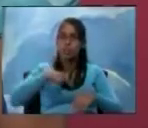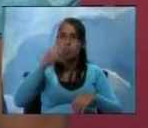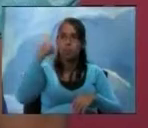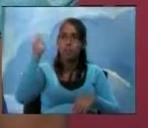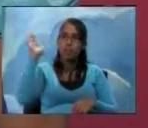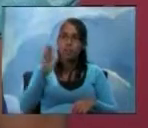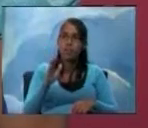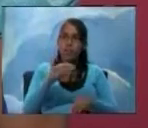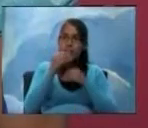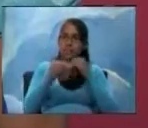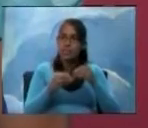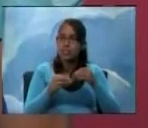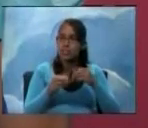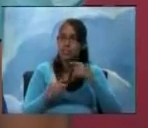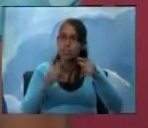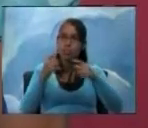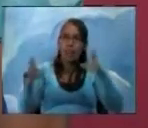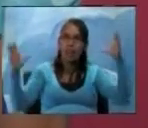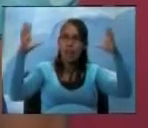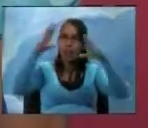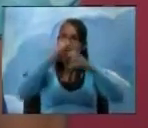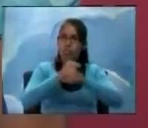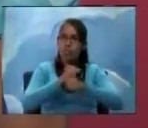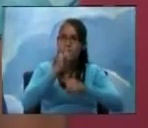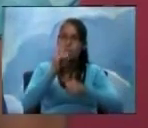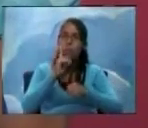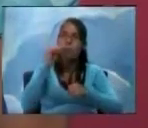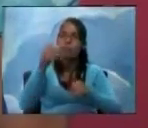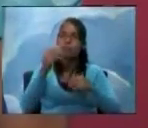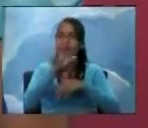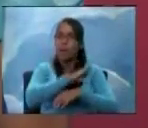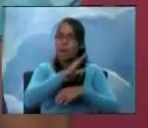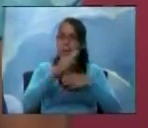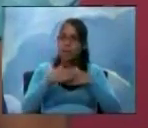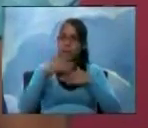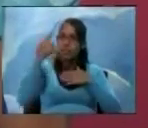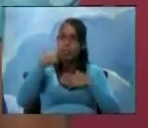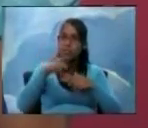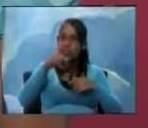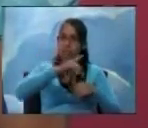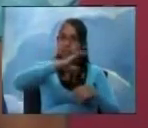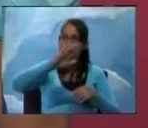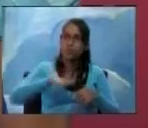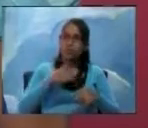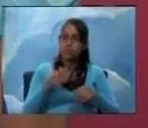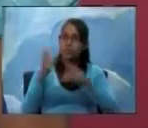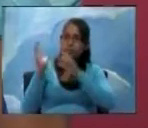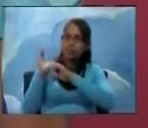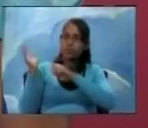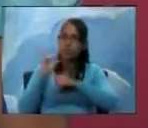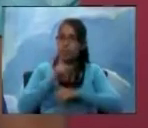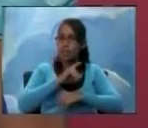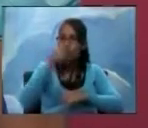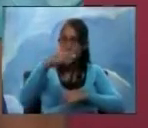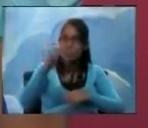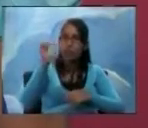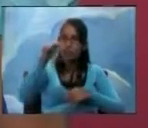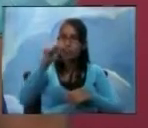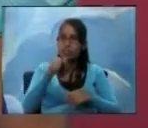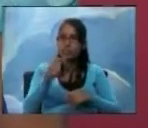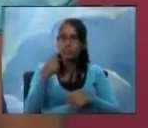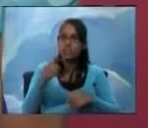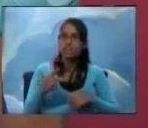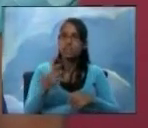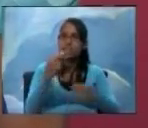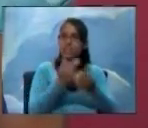venir a hacerle culto todas las noches, y me preguntan a mí, ¿será que usted se puede encargar de eso? Claro que sí, le dijimos al